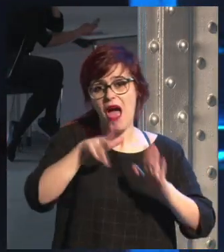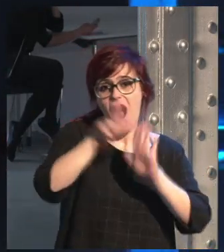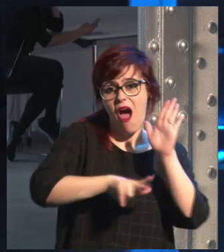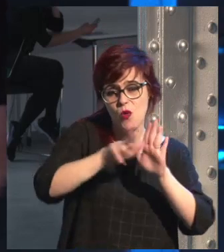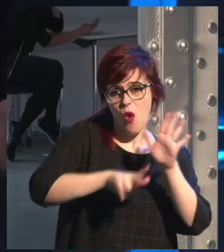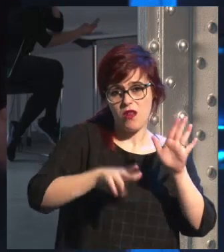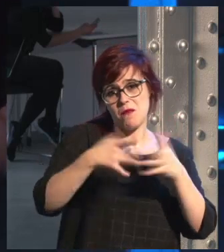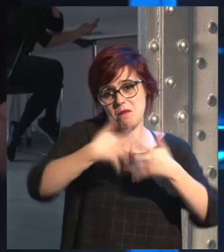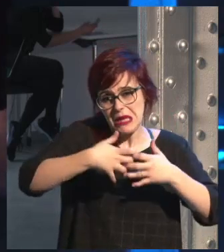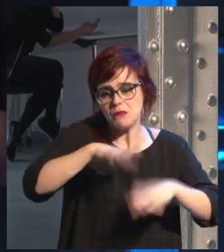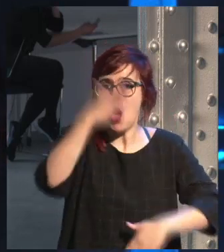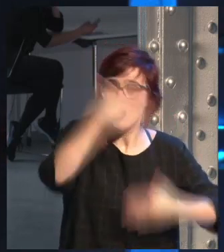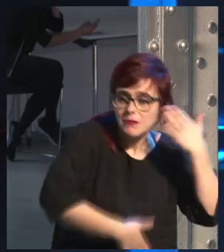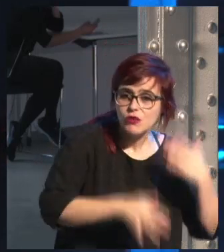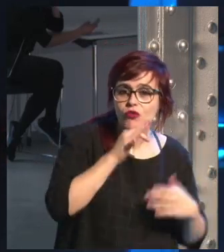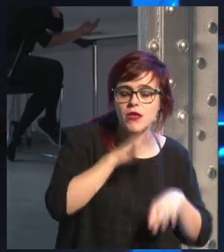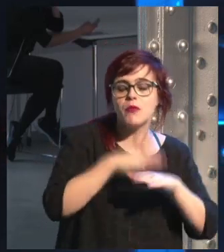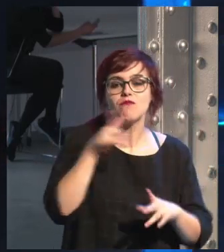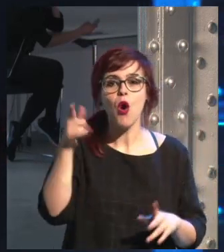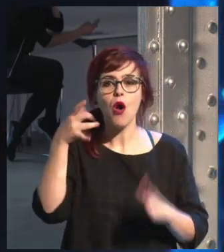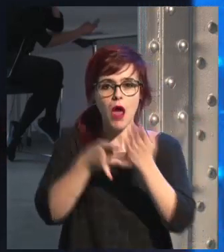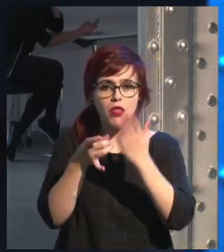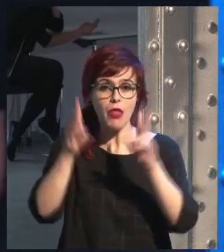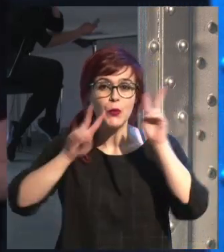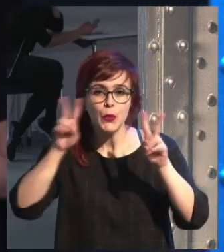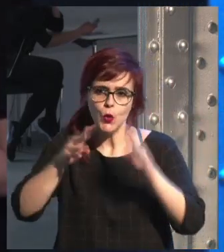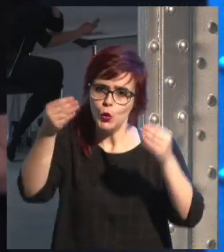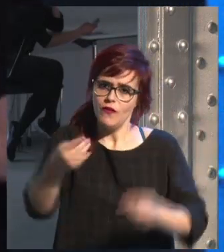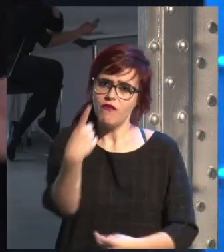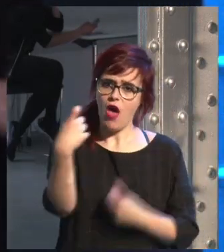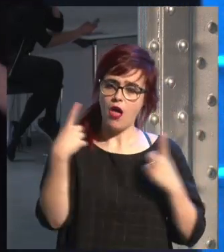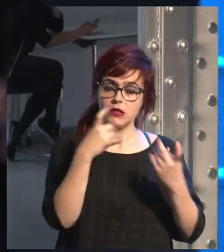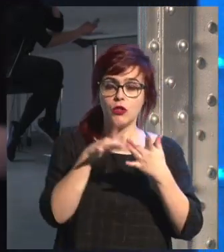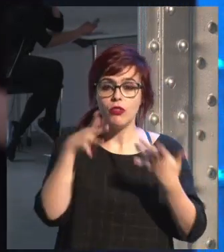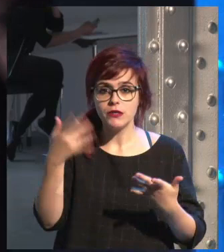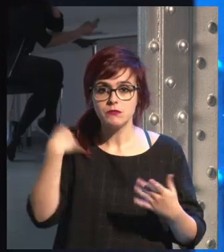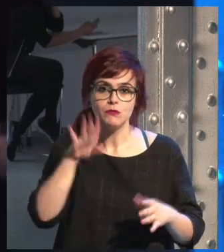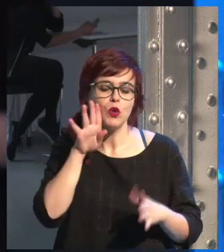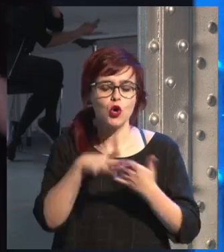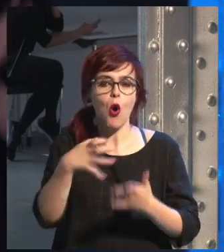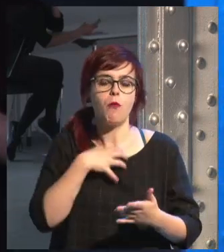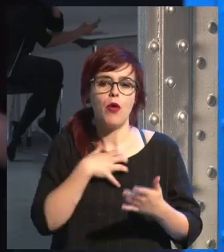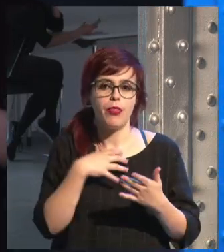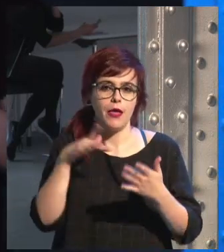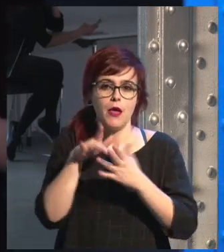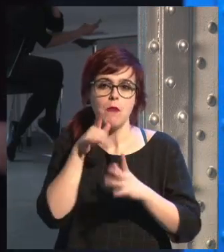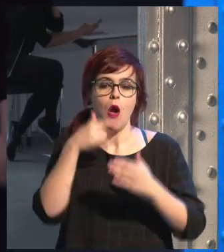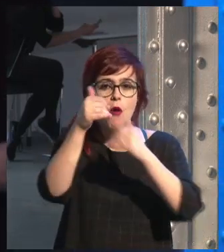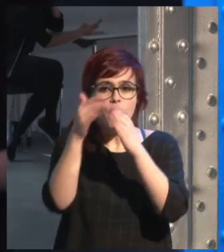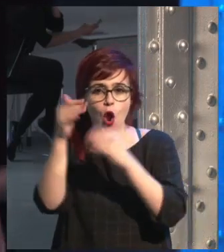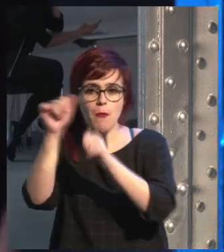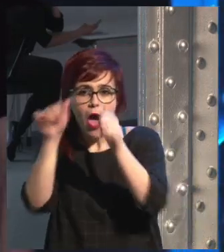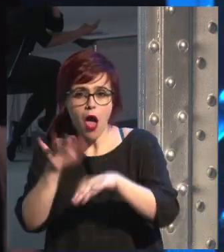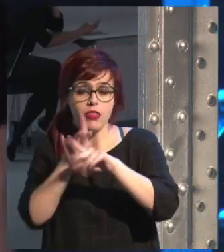cuando estamos hablando de entornos de alta resolución, realistas, pues no puedo volverme loco y empezar a hacer ahí polígonos como loco, porque luego